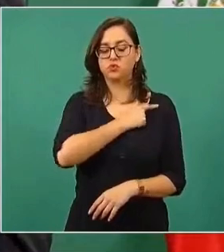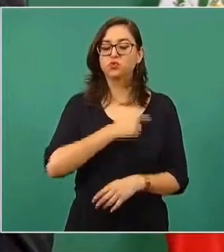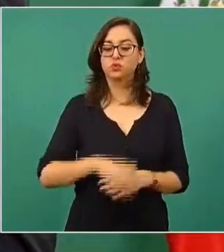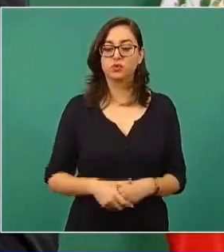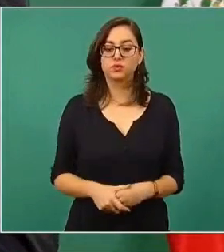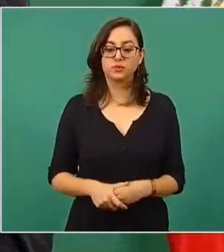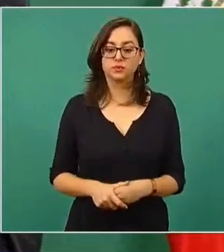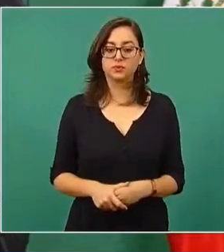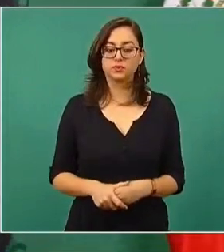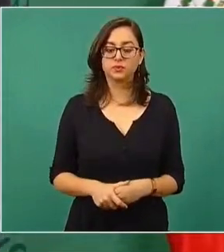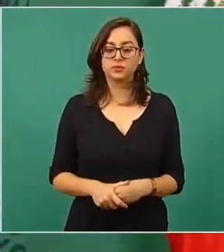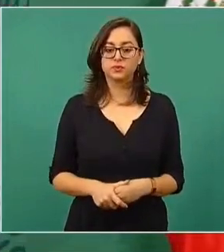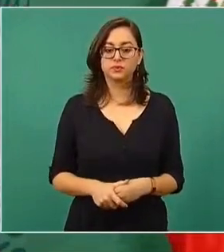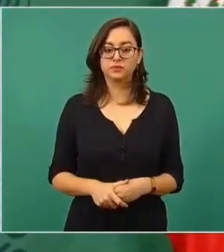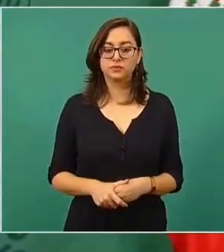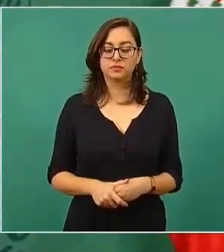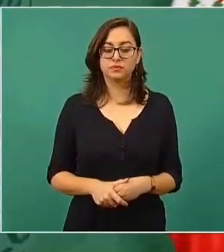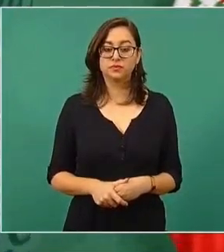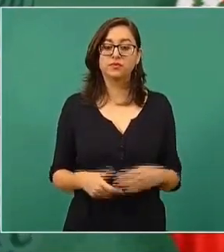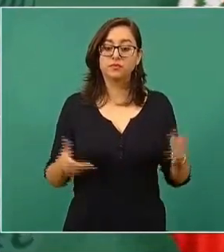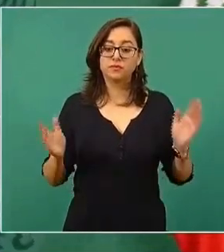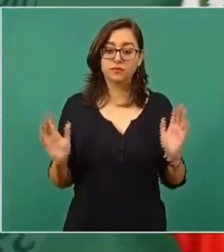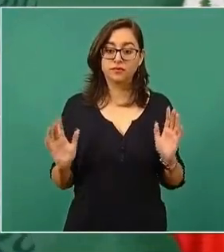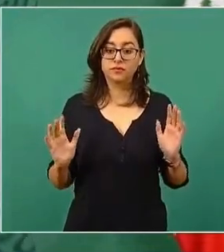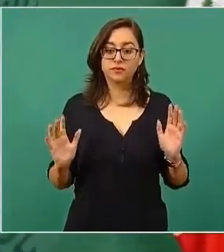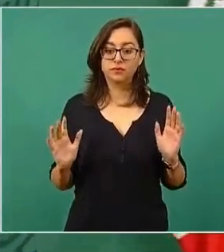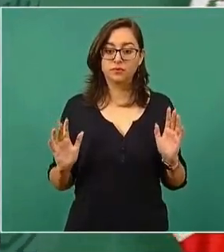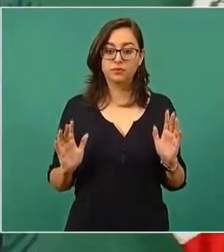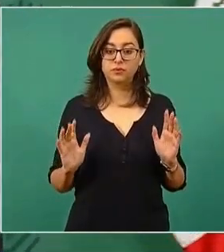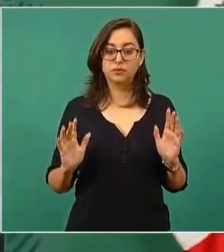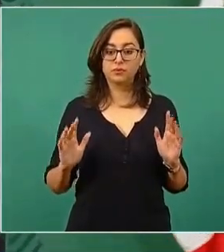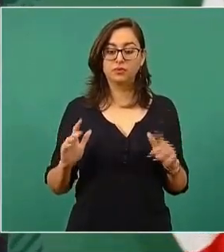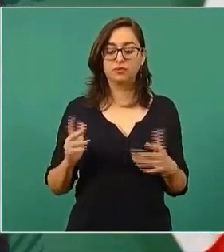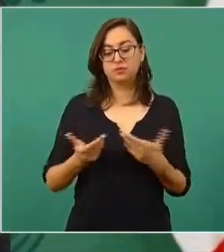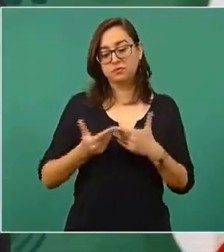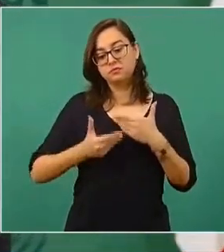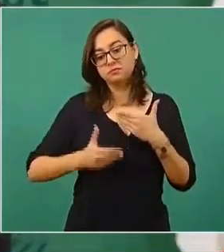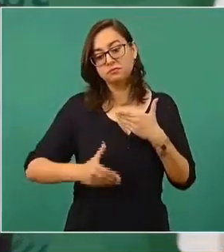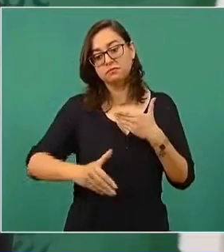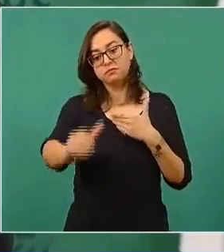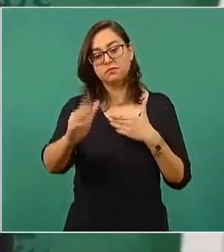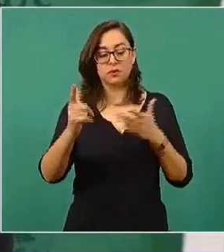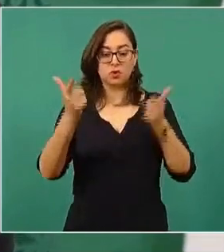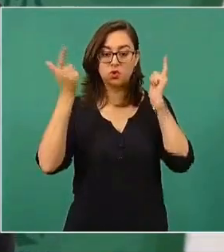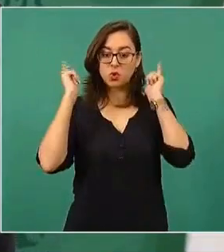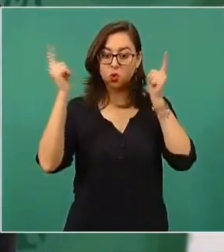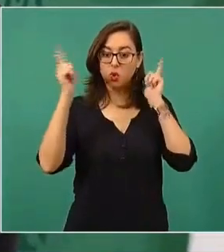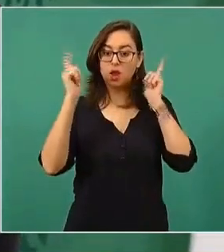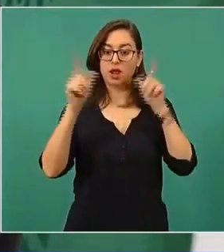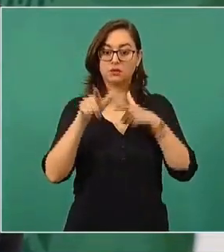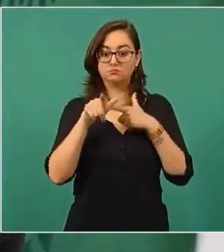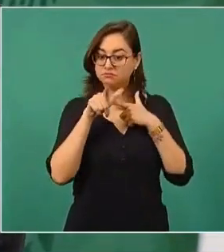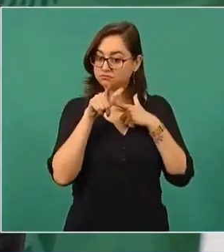y se continúe, y es un proceso,